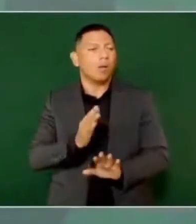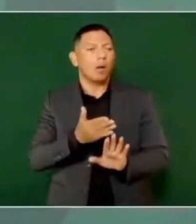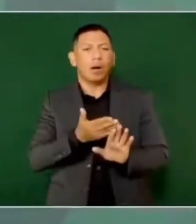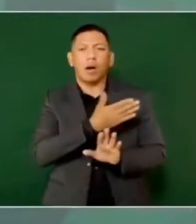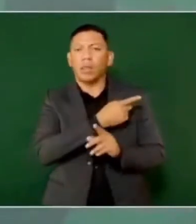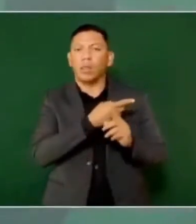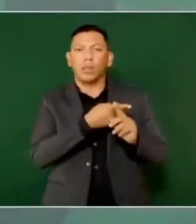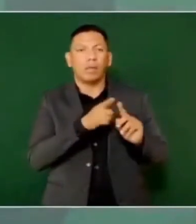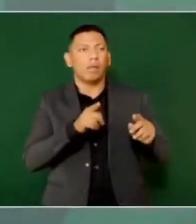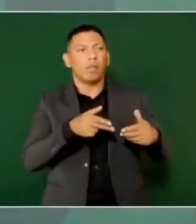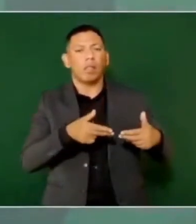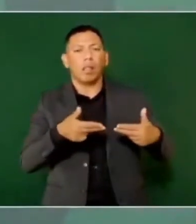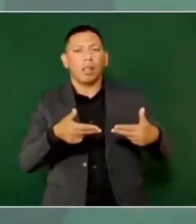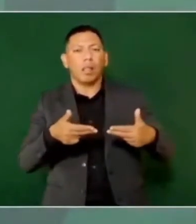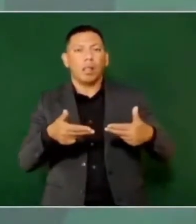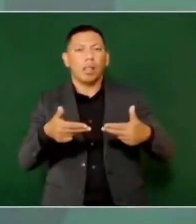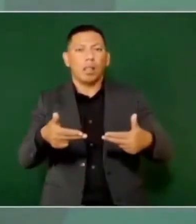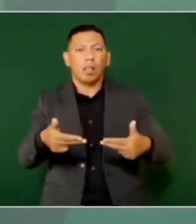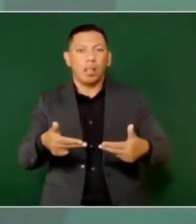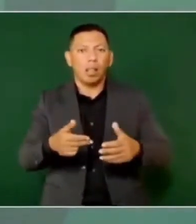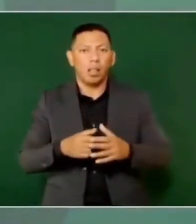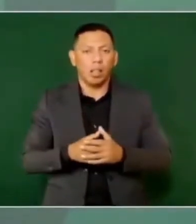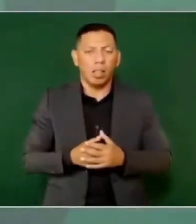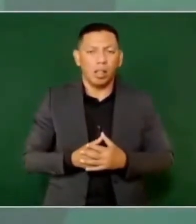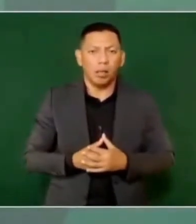asunto hereditario, no es de genes.